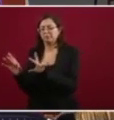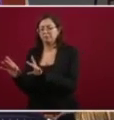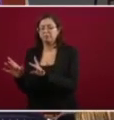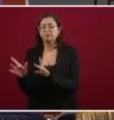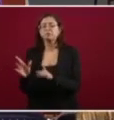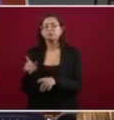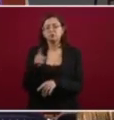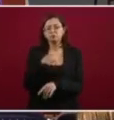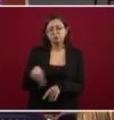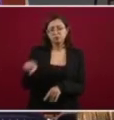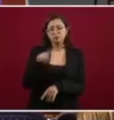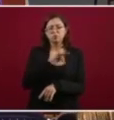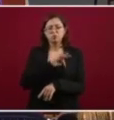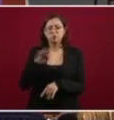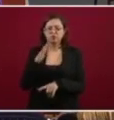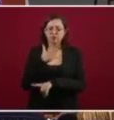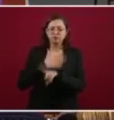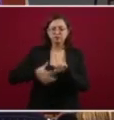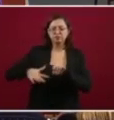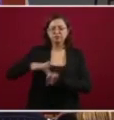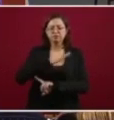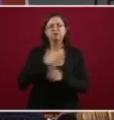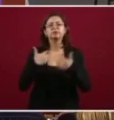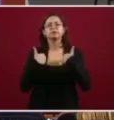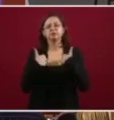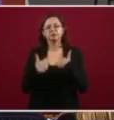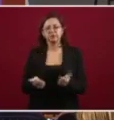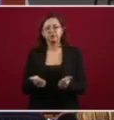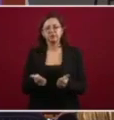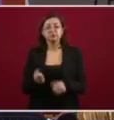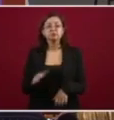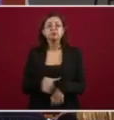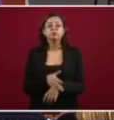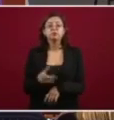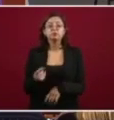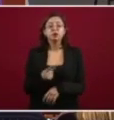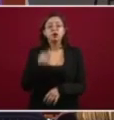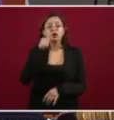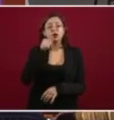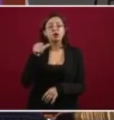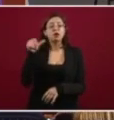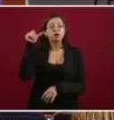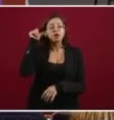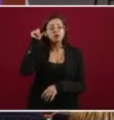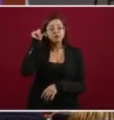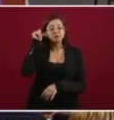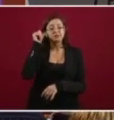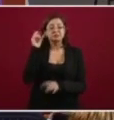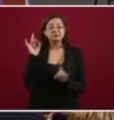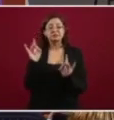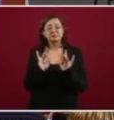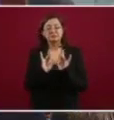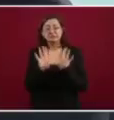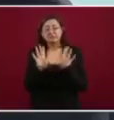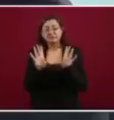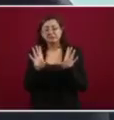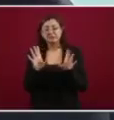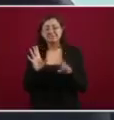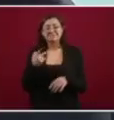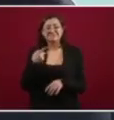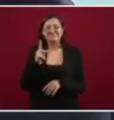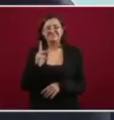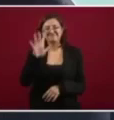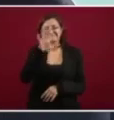contextualizarse la información, porque el día de ayer, por lo complicado de la